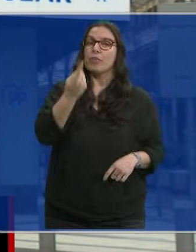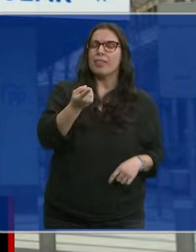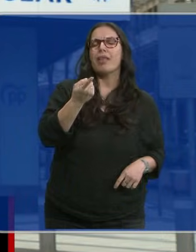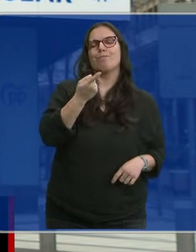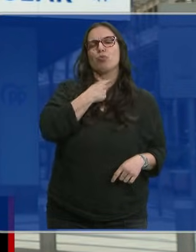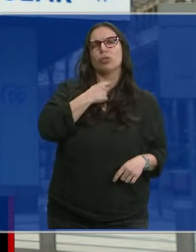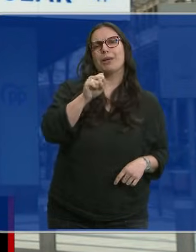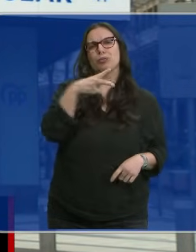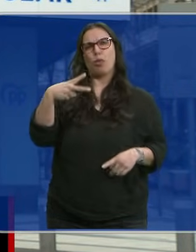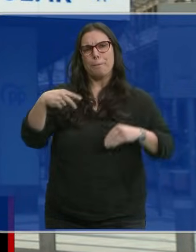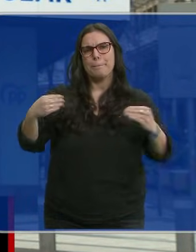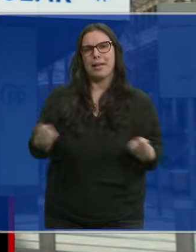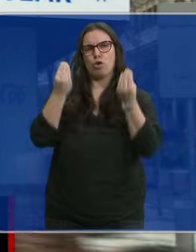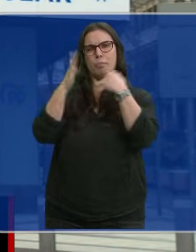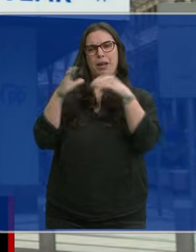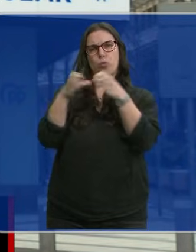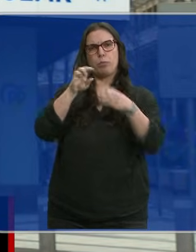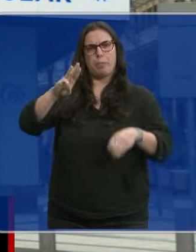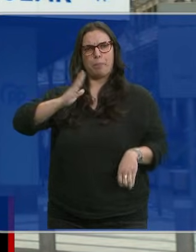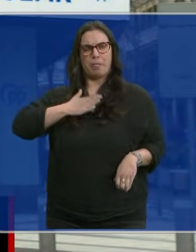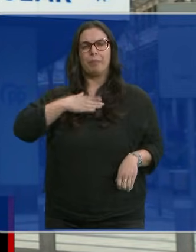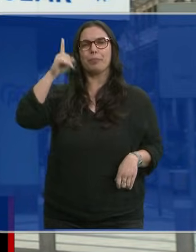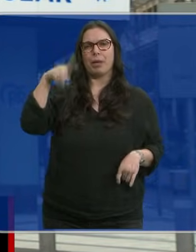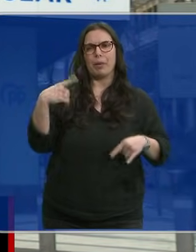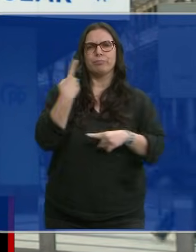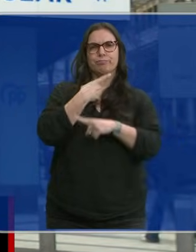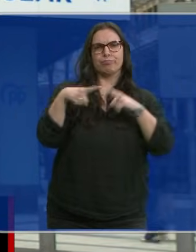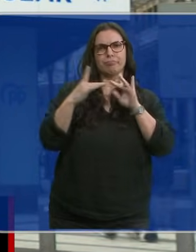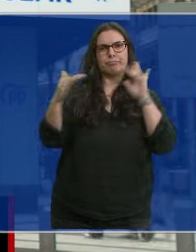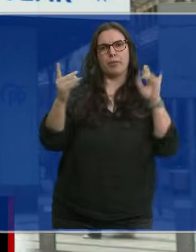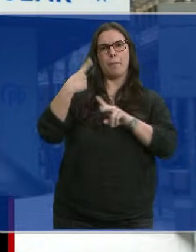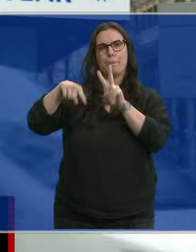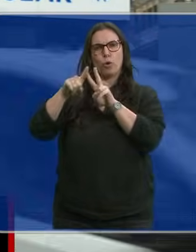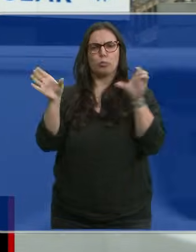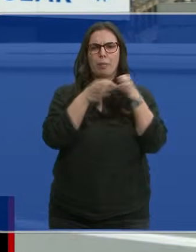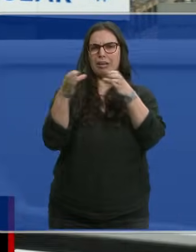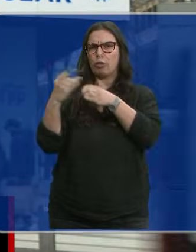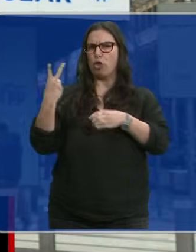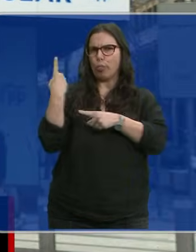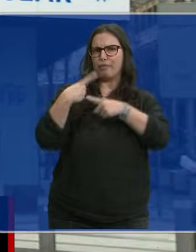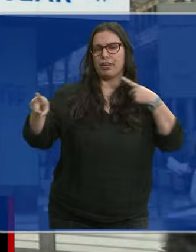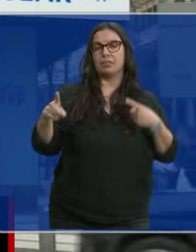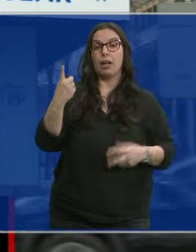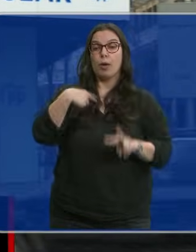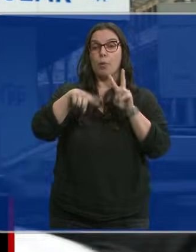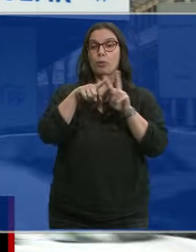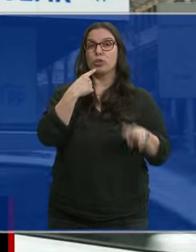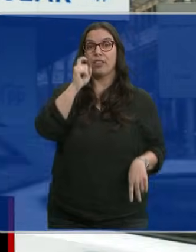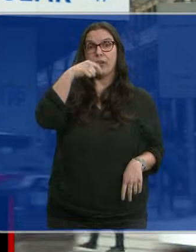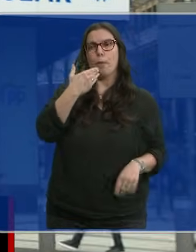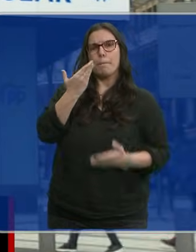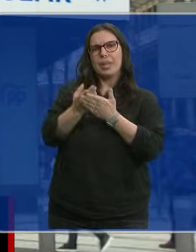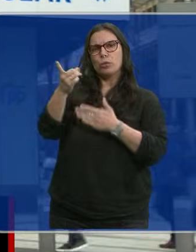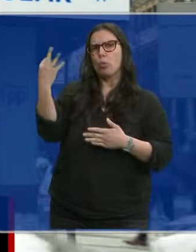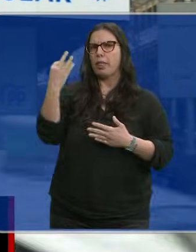un resultado mejor para su partido. Ha marcado también distancias con Vox. Insiste, son partidos diferentes. Un Vox al que Alberto Núñez Feijóo ha pedido